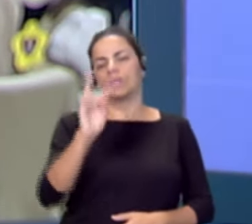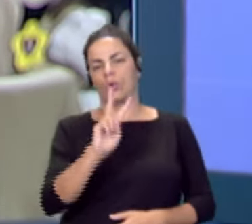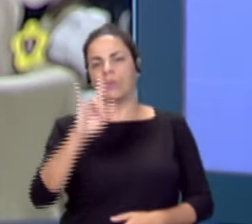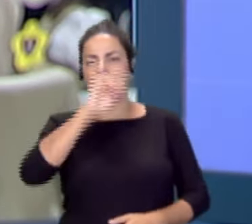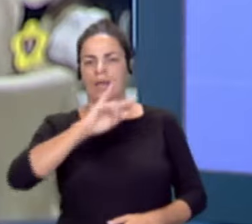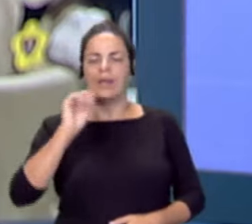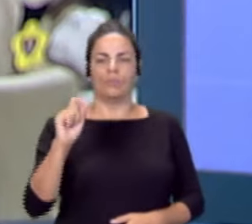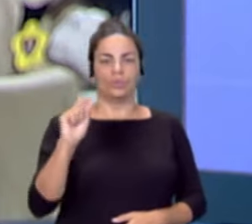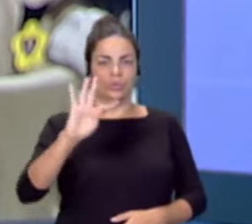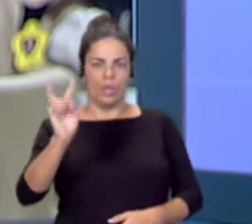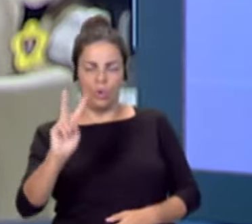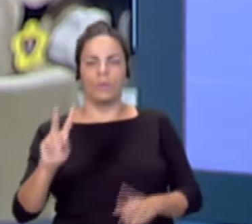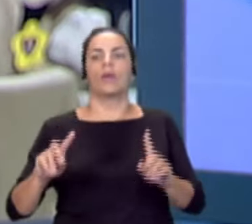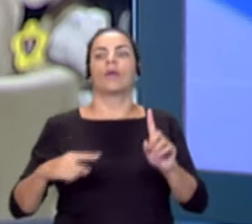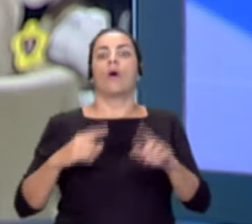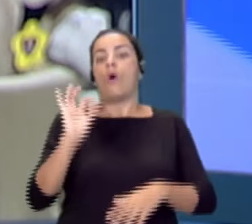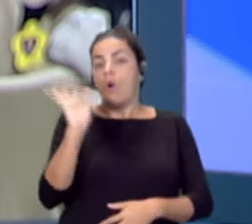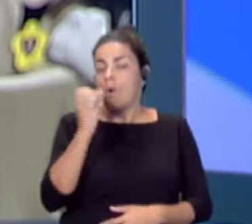oficinadelespectador@tvcanaria.tv,